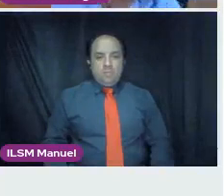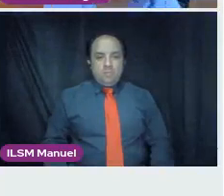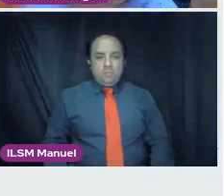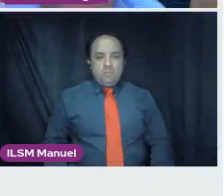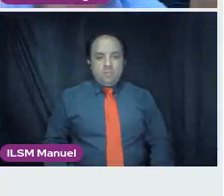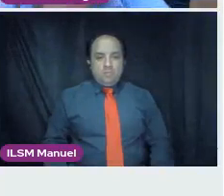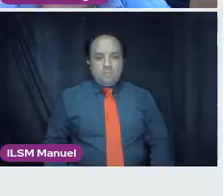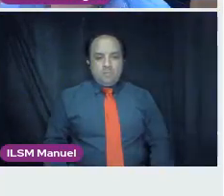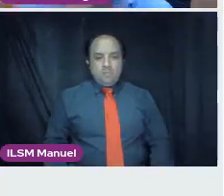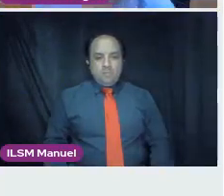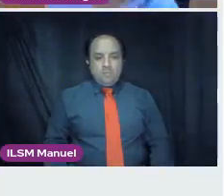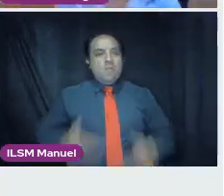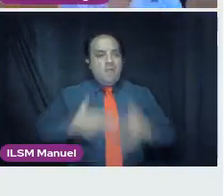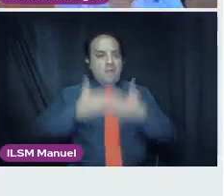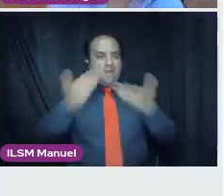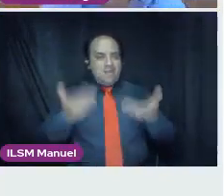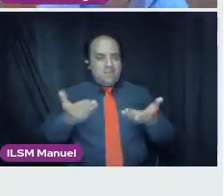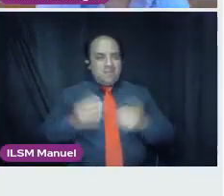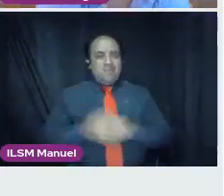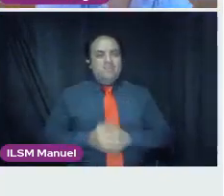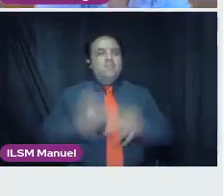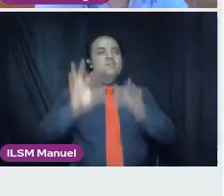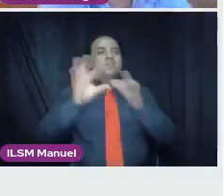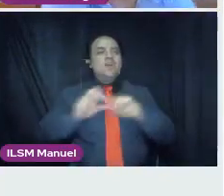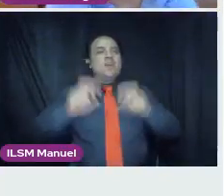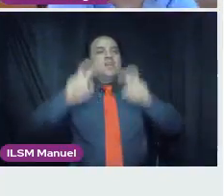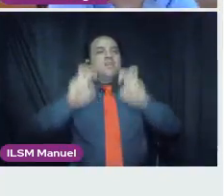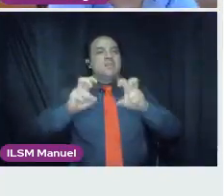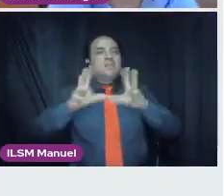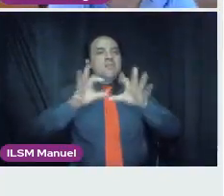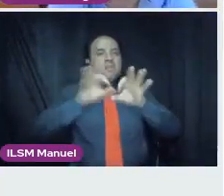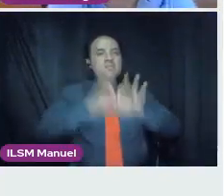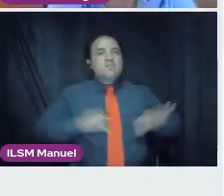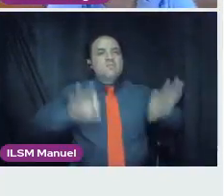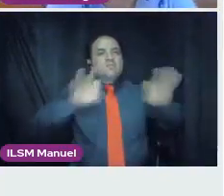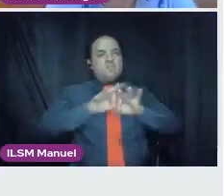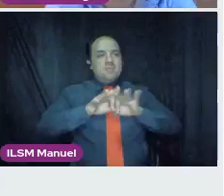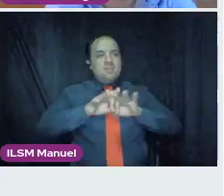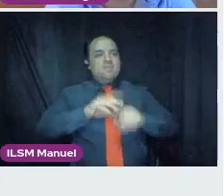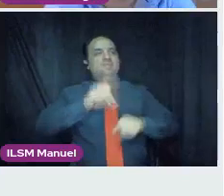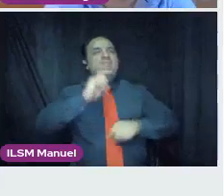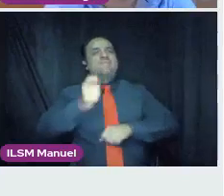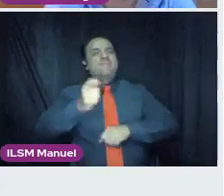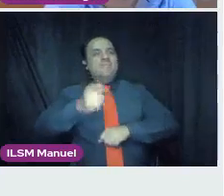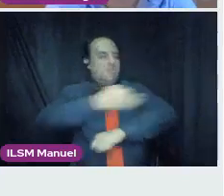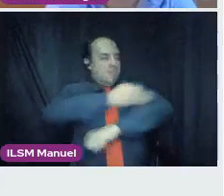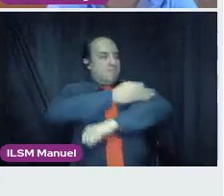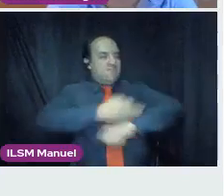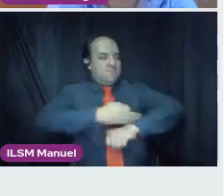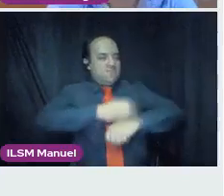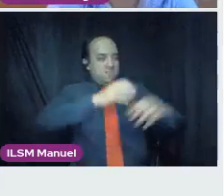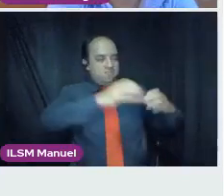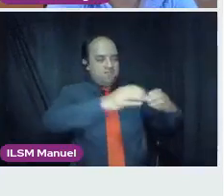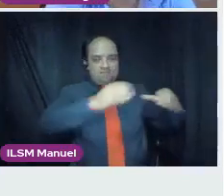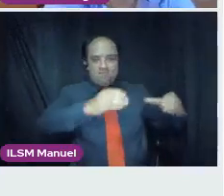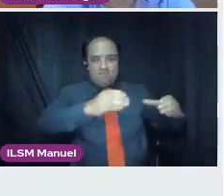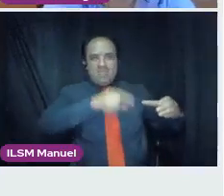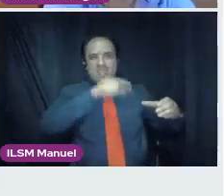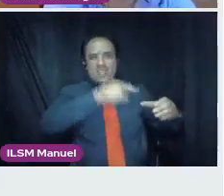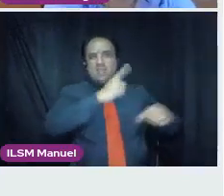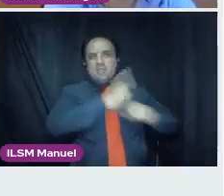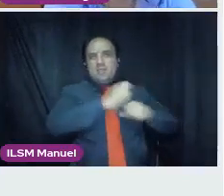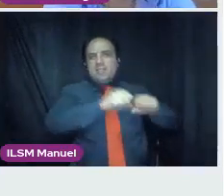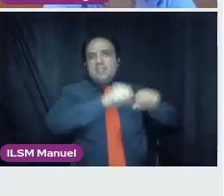Y ahora sí vamos a hablar como también de una parte importante. La familia es este primer microsistema con quienes